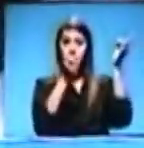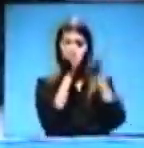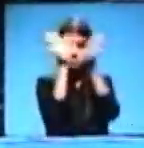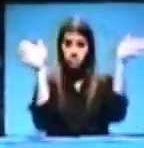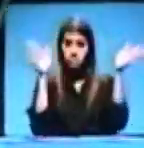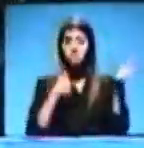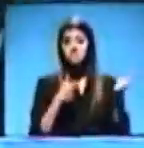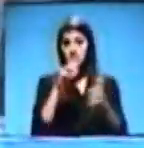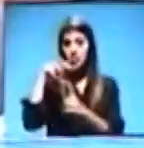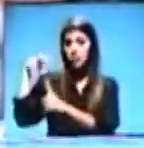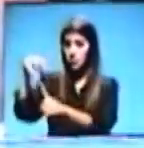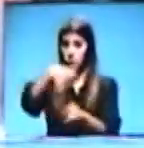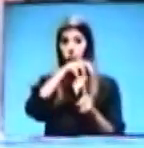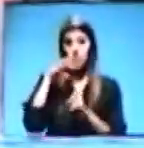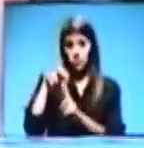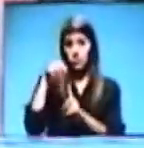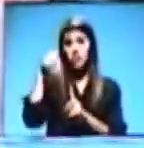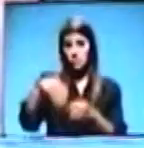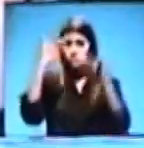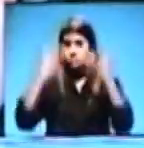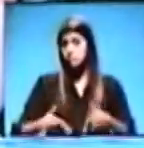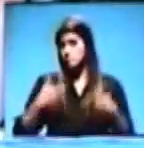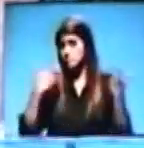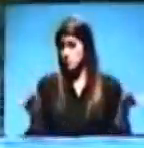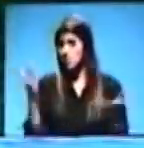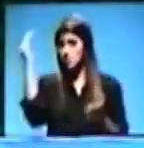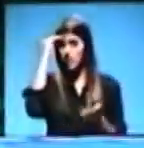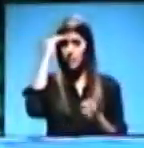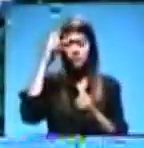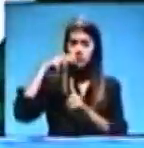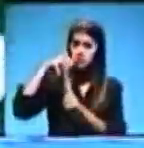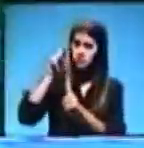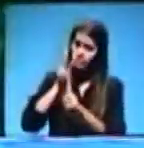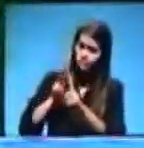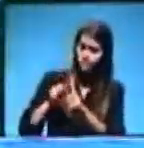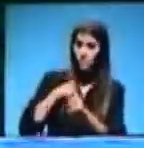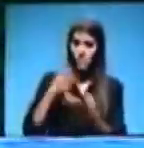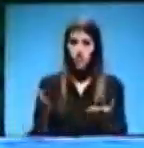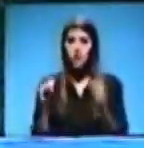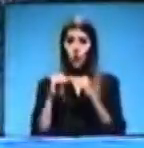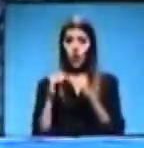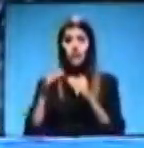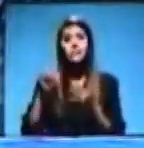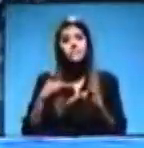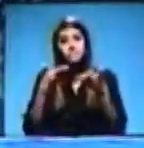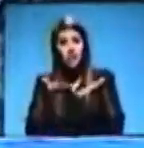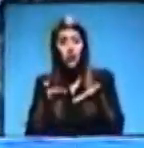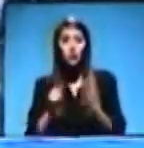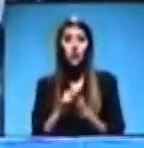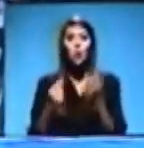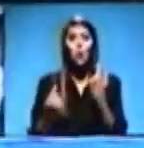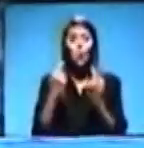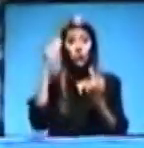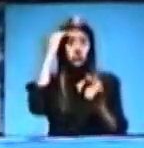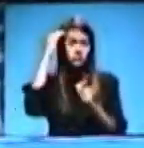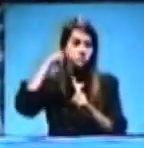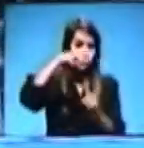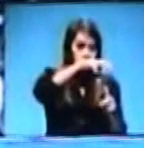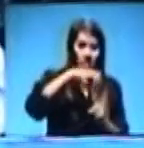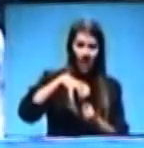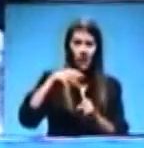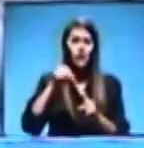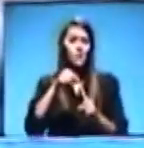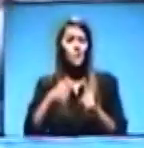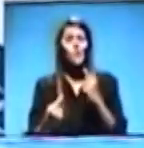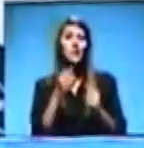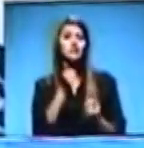aptos para consumo humano, además de su geografía, género y beneficios. El titular del ramo explicó sobre el papel que juegan algunas especies de hongos en